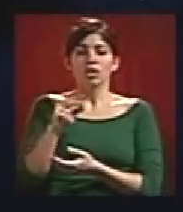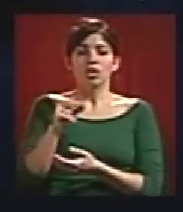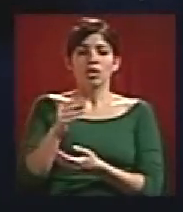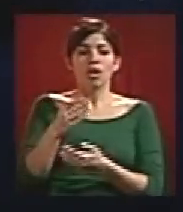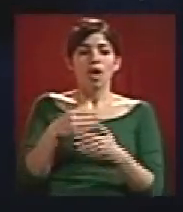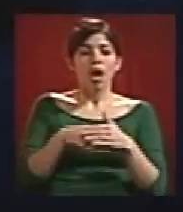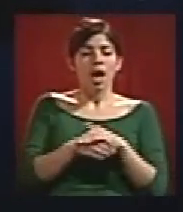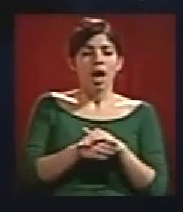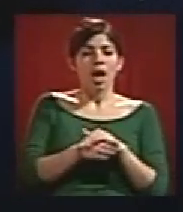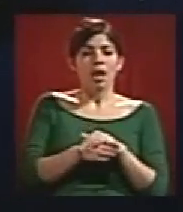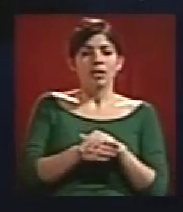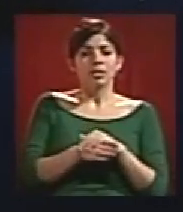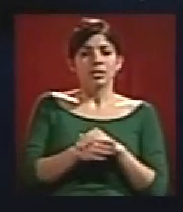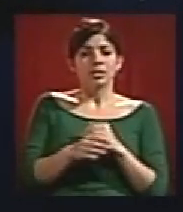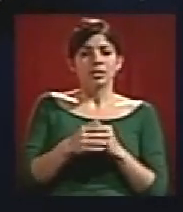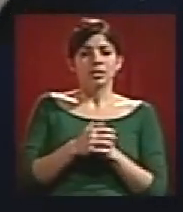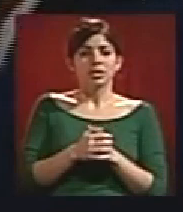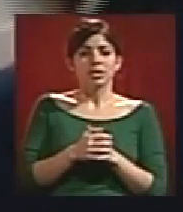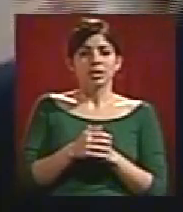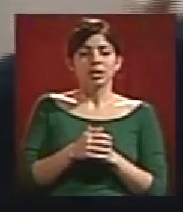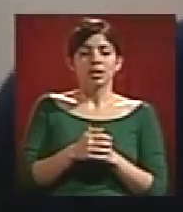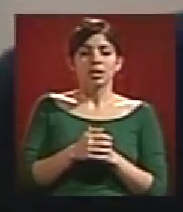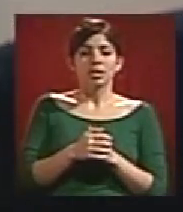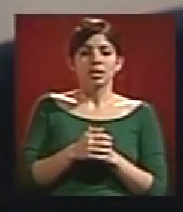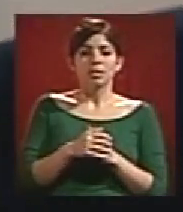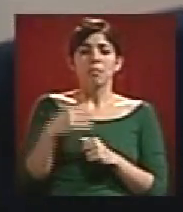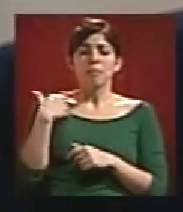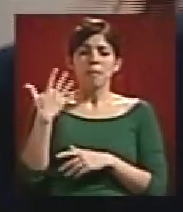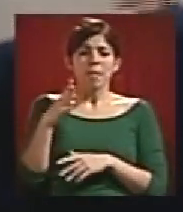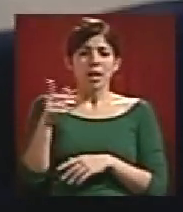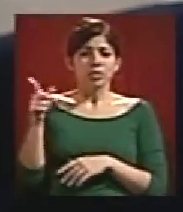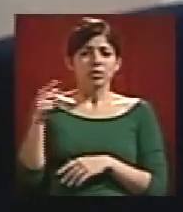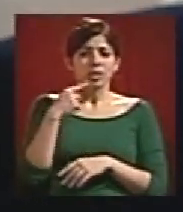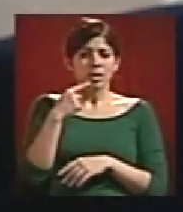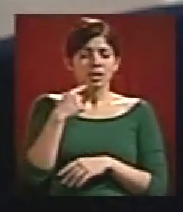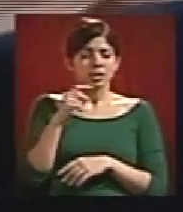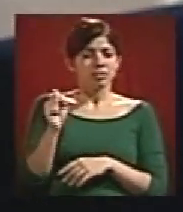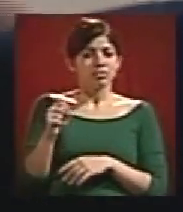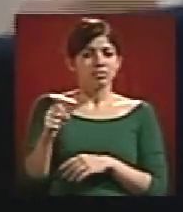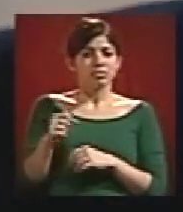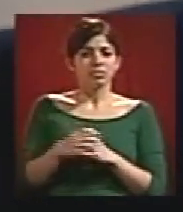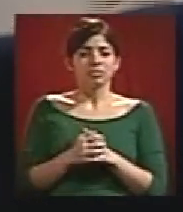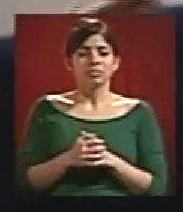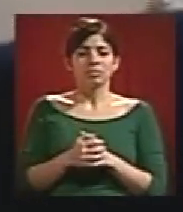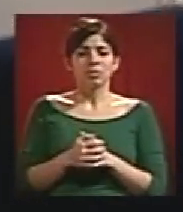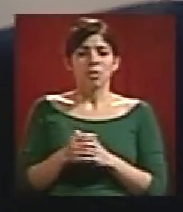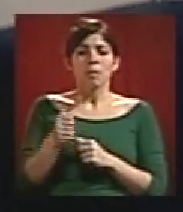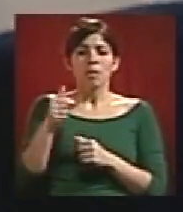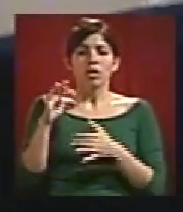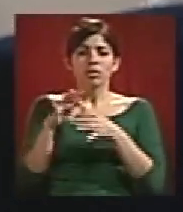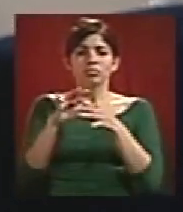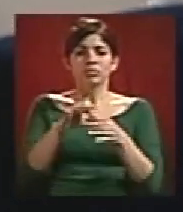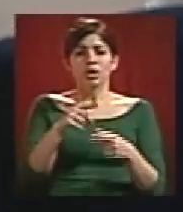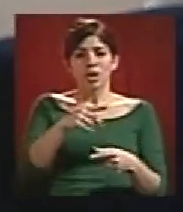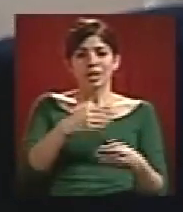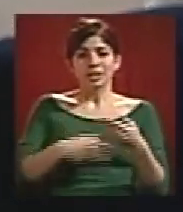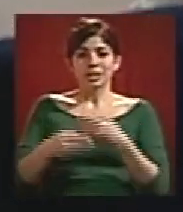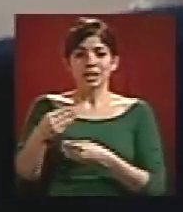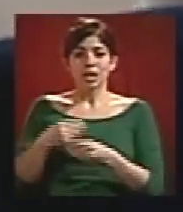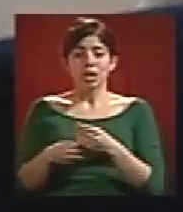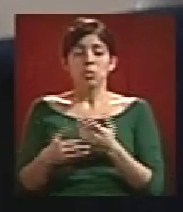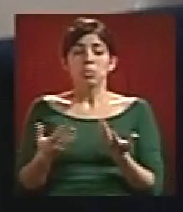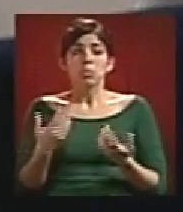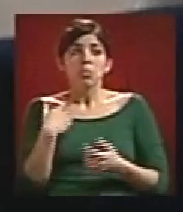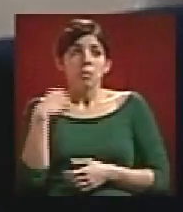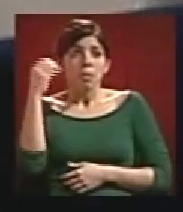especulación de futuros y otras. Y me parece, doña Marcela, que usted tenía una observación al respecto sobre un poco el ciclo. Sí, tal vez me parece que es